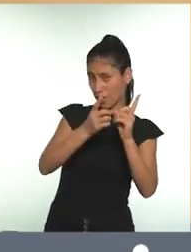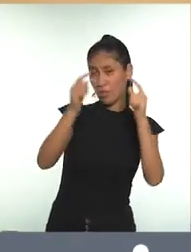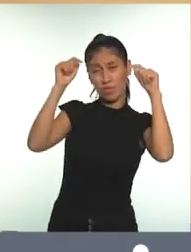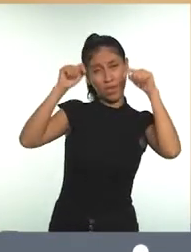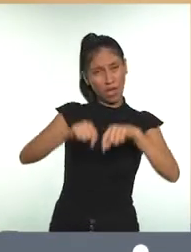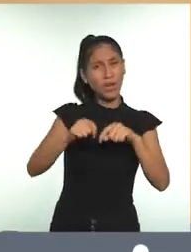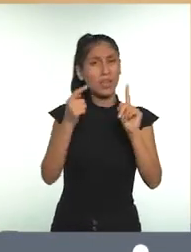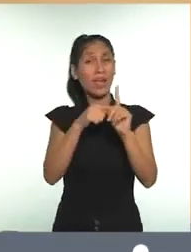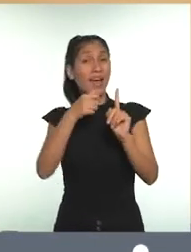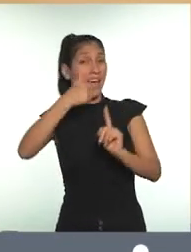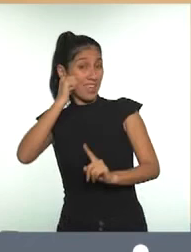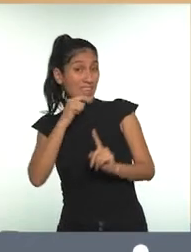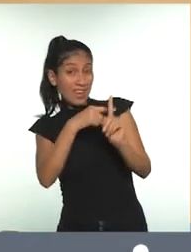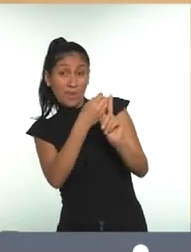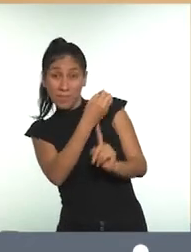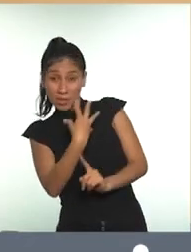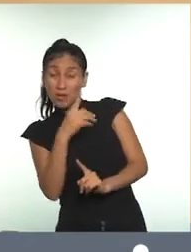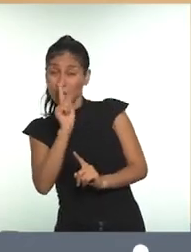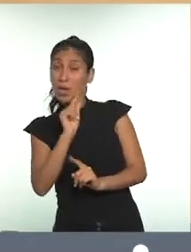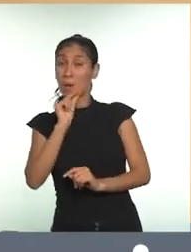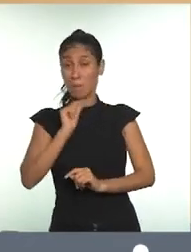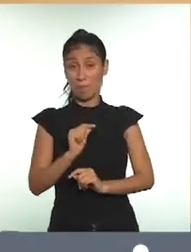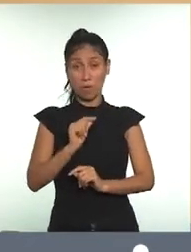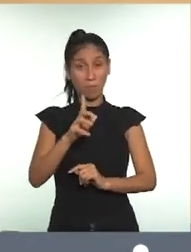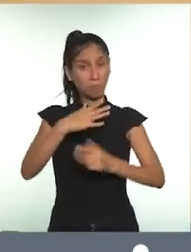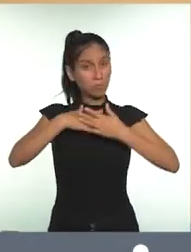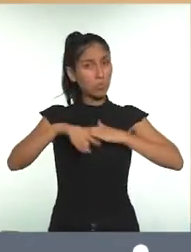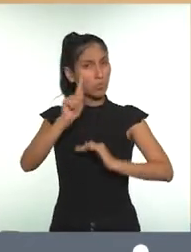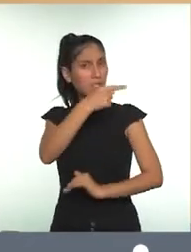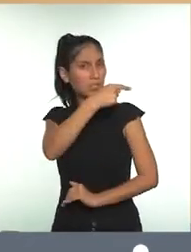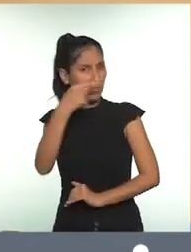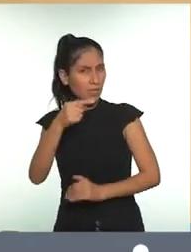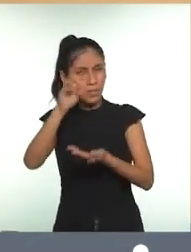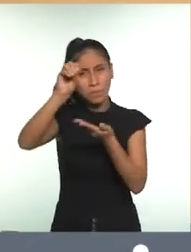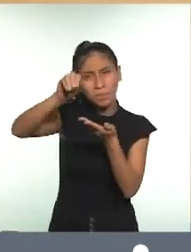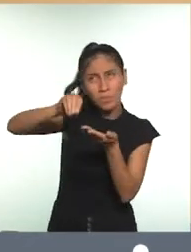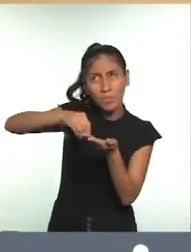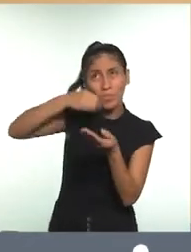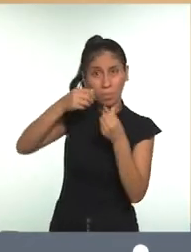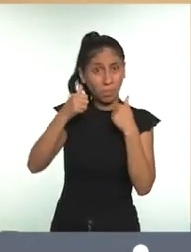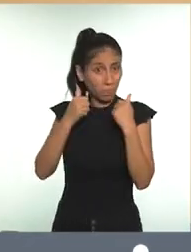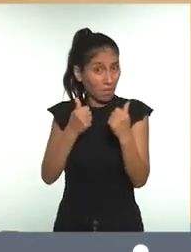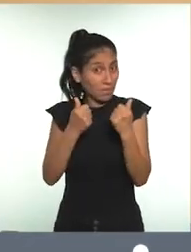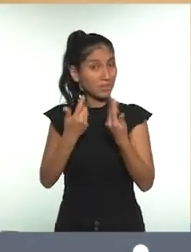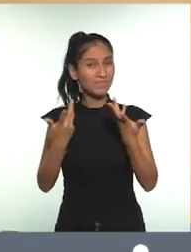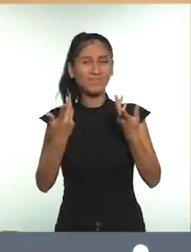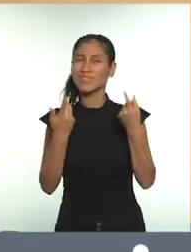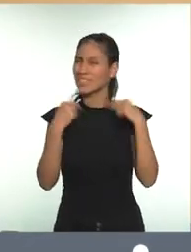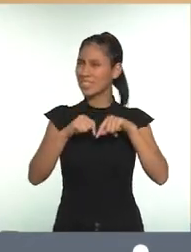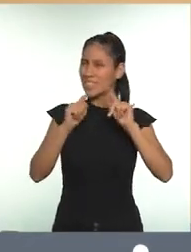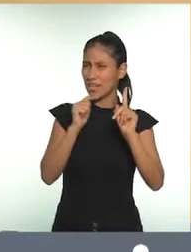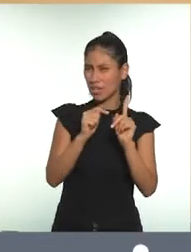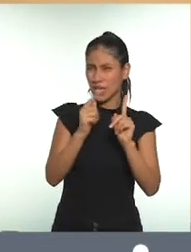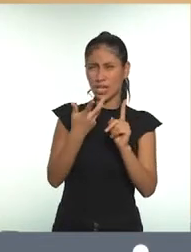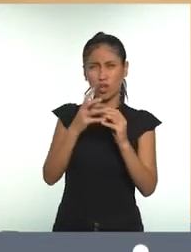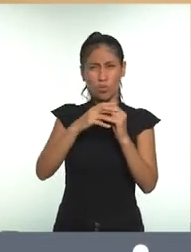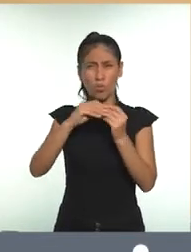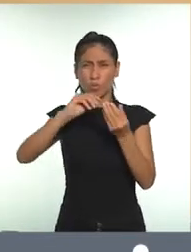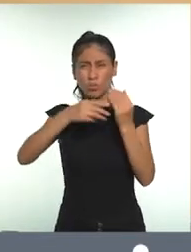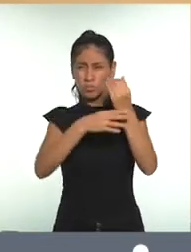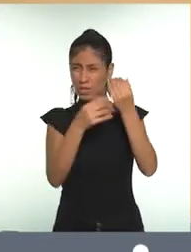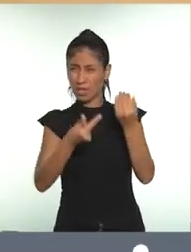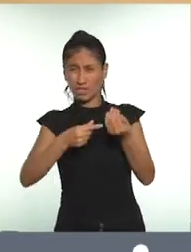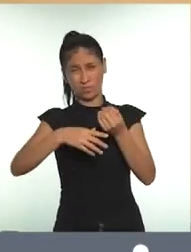por lo pronto, ayer me contó que ya había pasado una semana alimentándose saludablemente, evitando